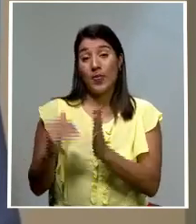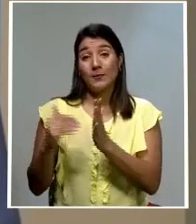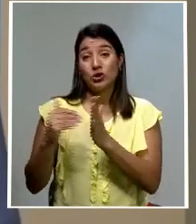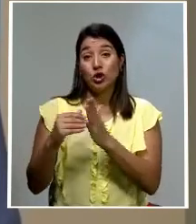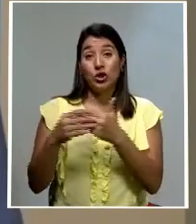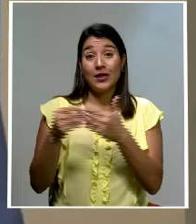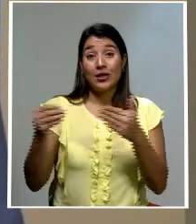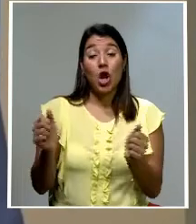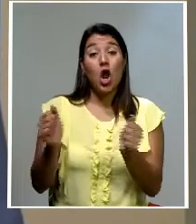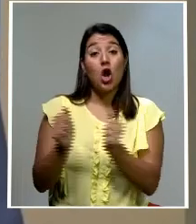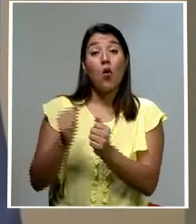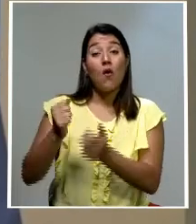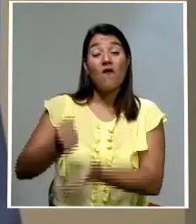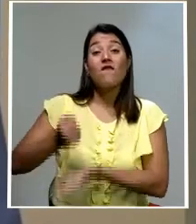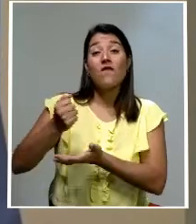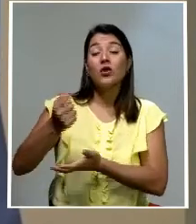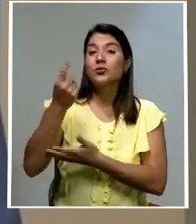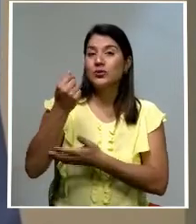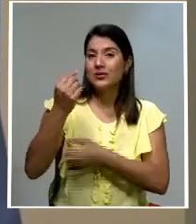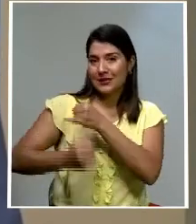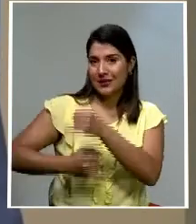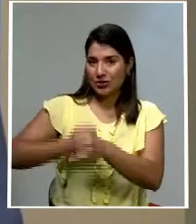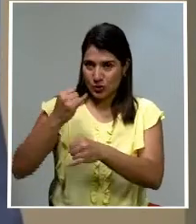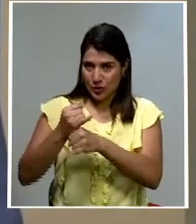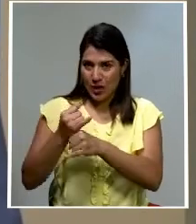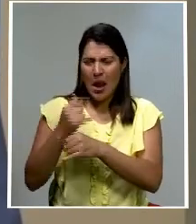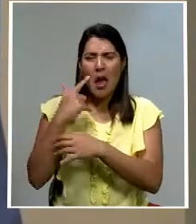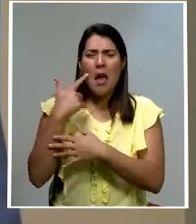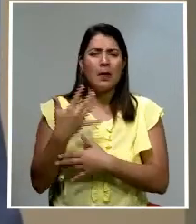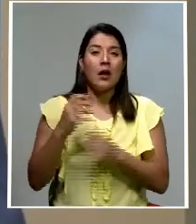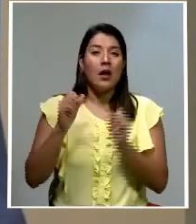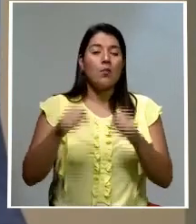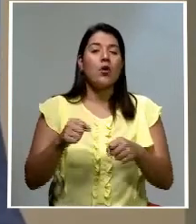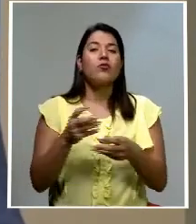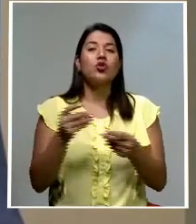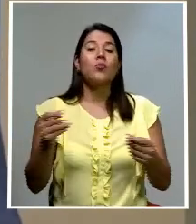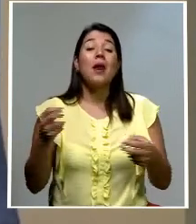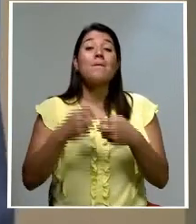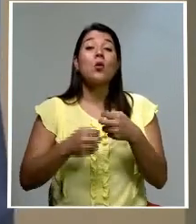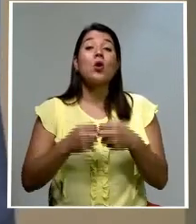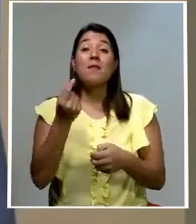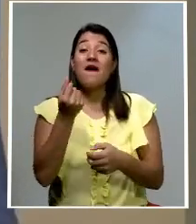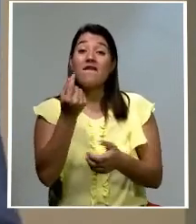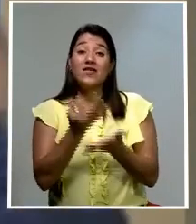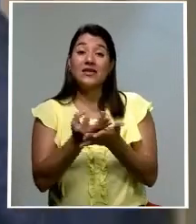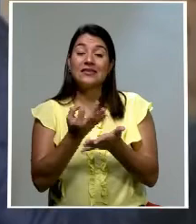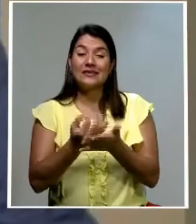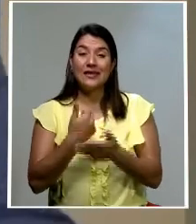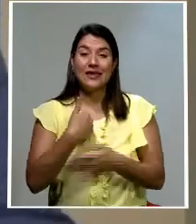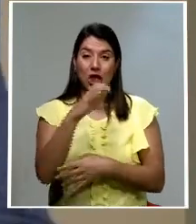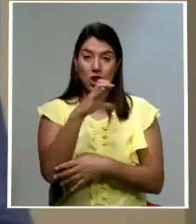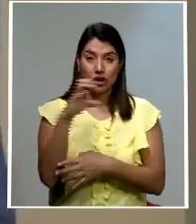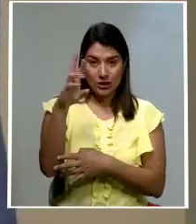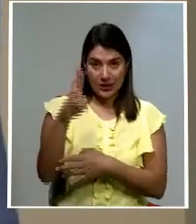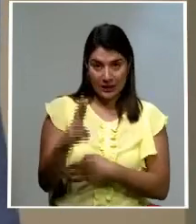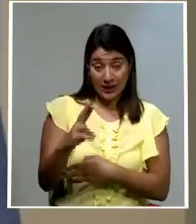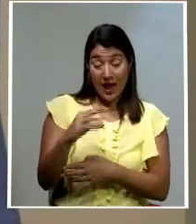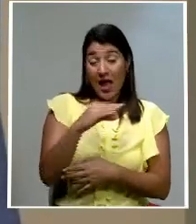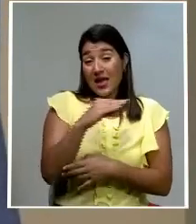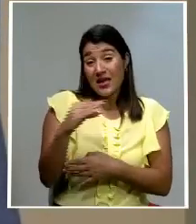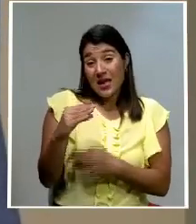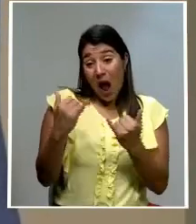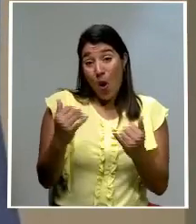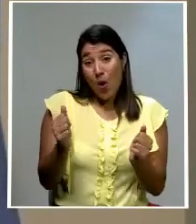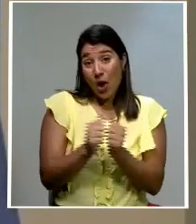Internacional que busca solventar los problemas financieros que tiene Costa Rica y que se agravaron con